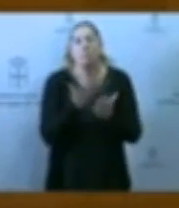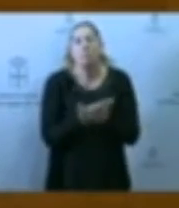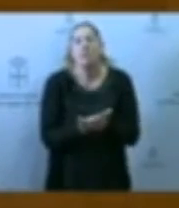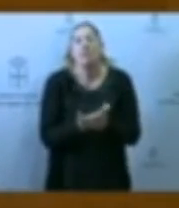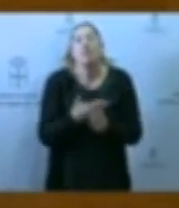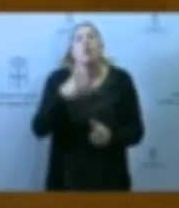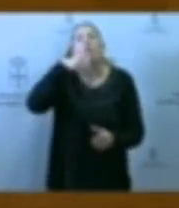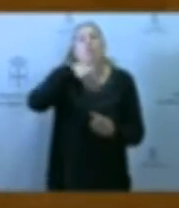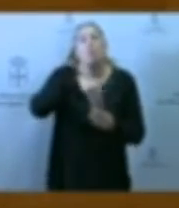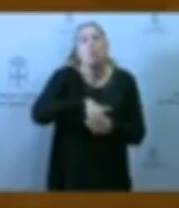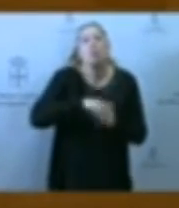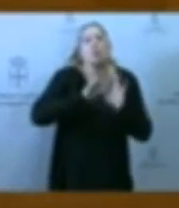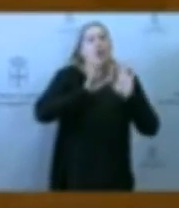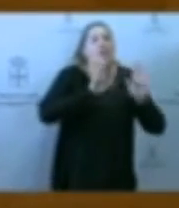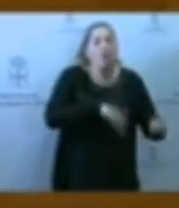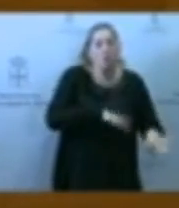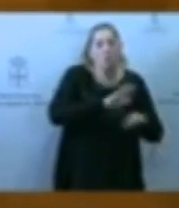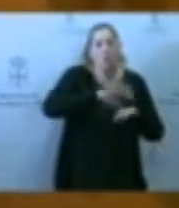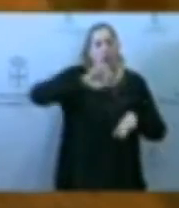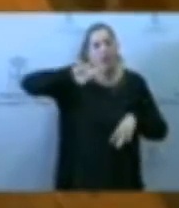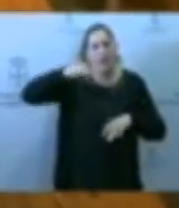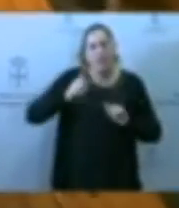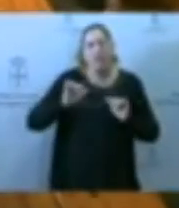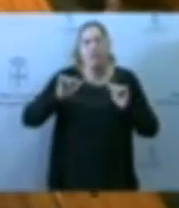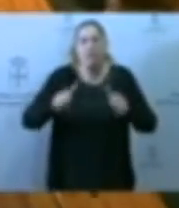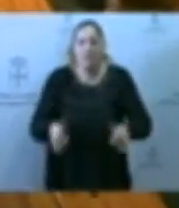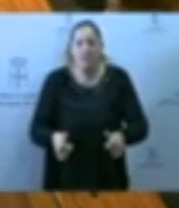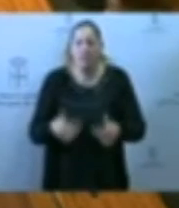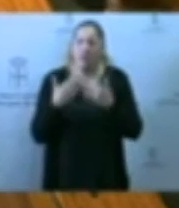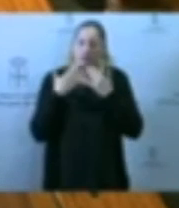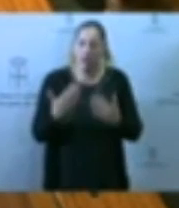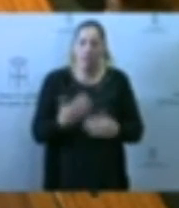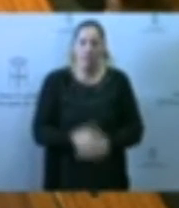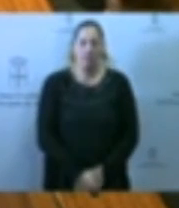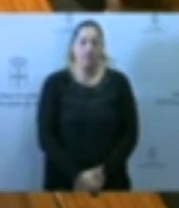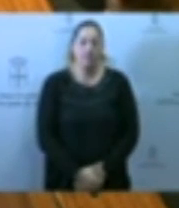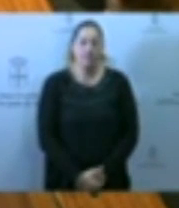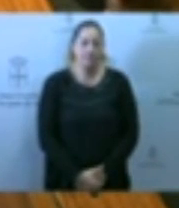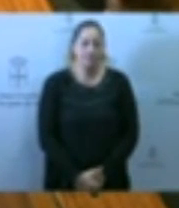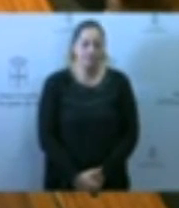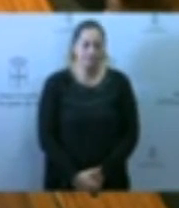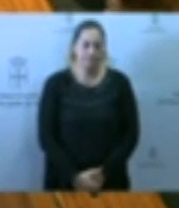voto favorable para la iniciativa. Muchas gracias.